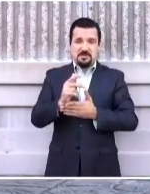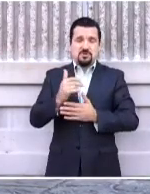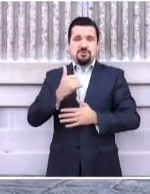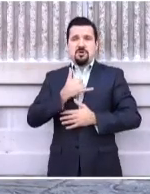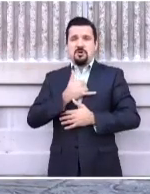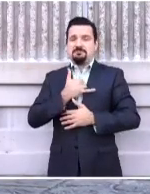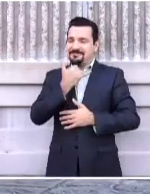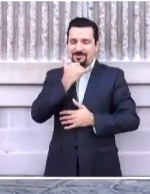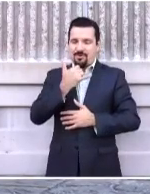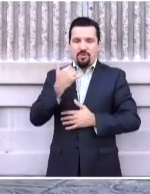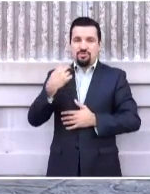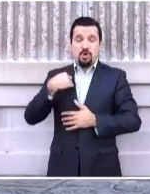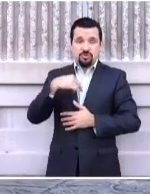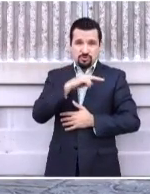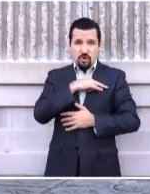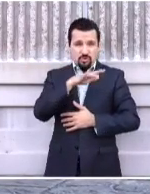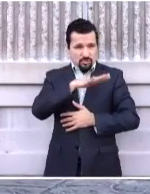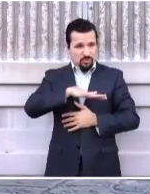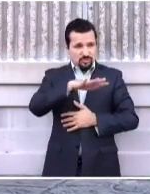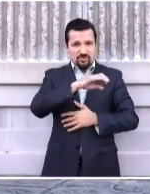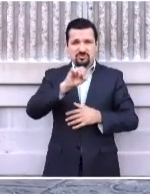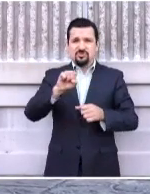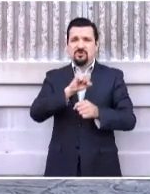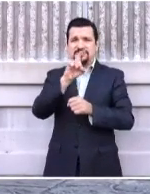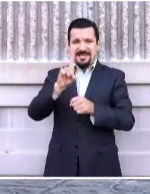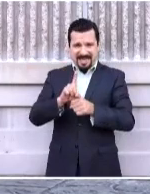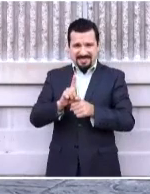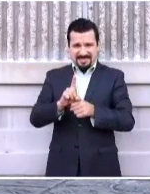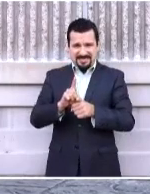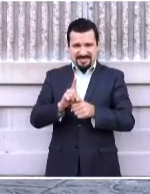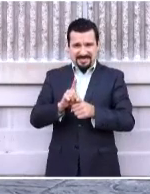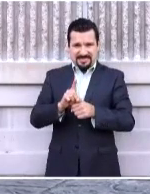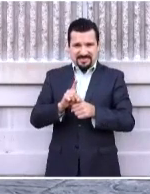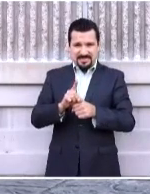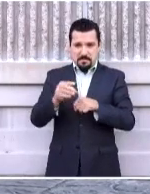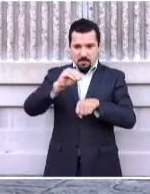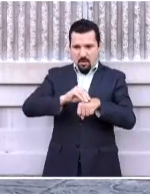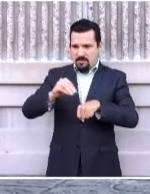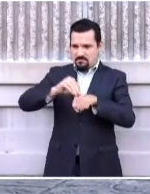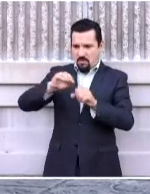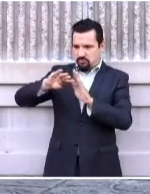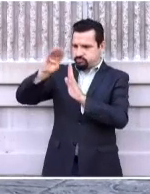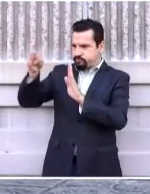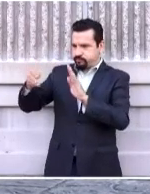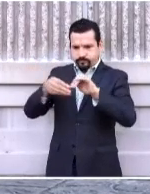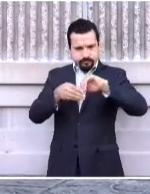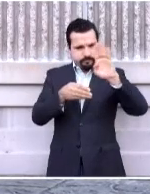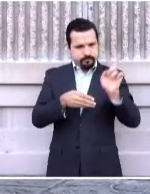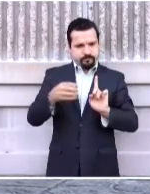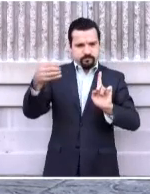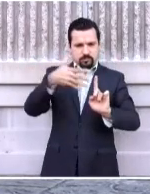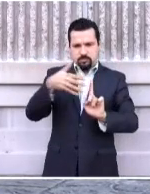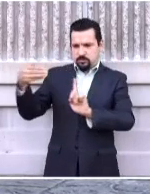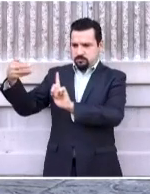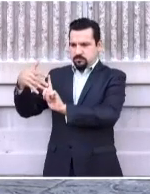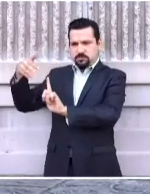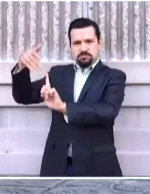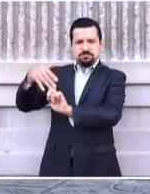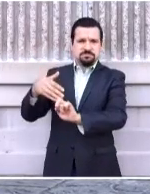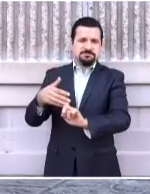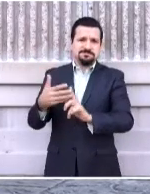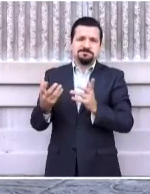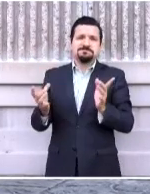Si nosotros como sociedad estableciéramos túneles por todas partes, sería algo semejante